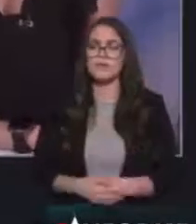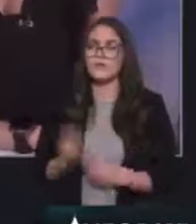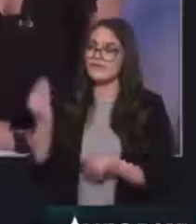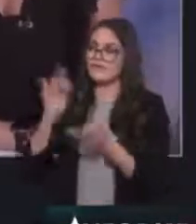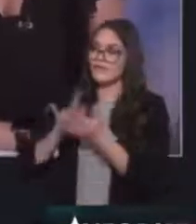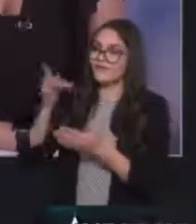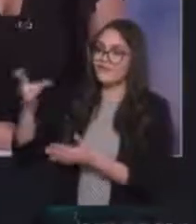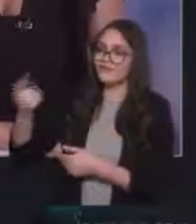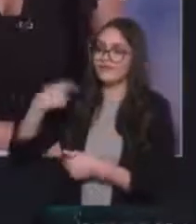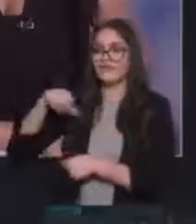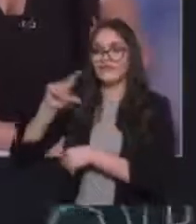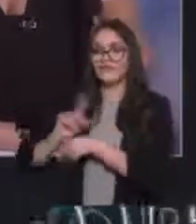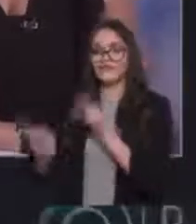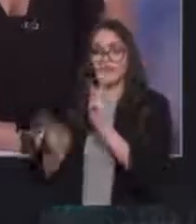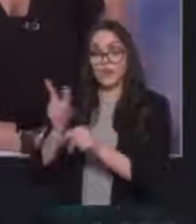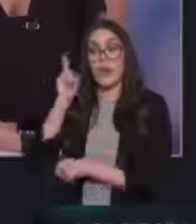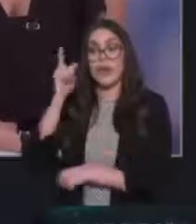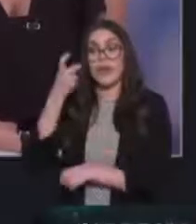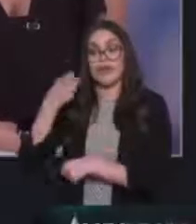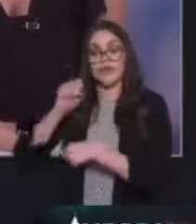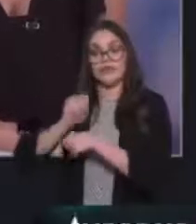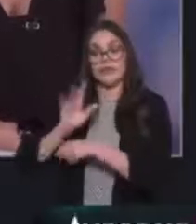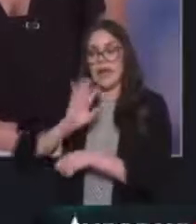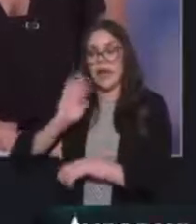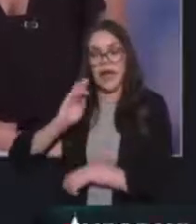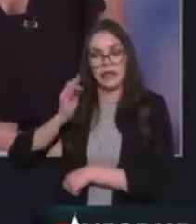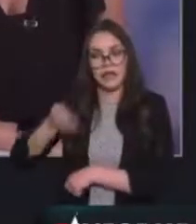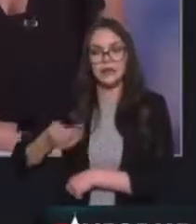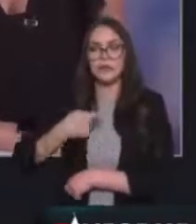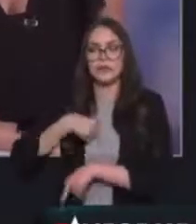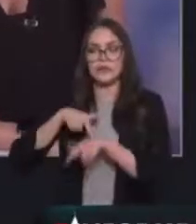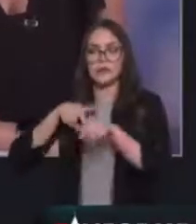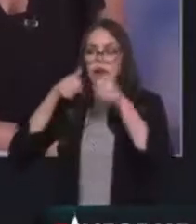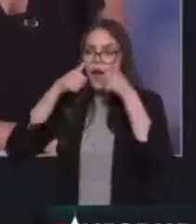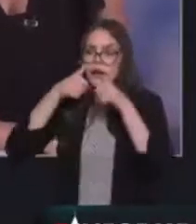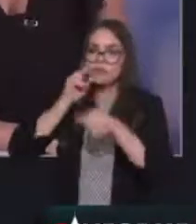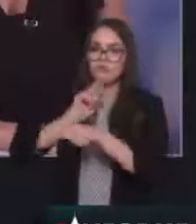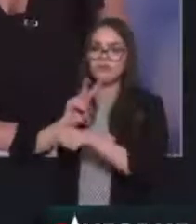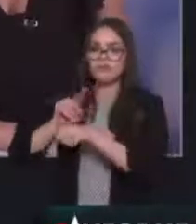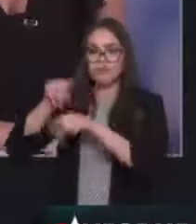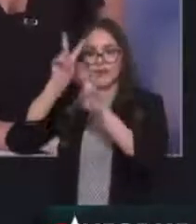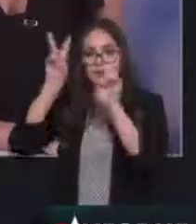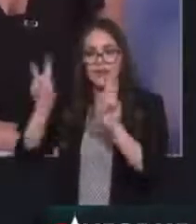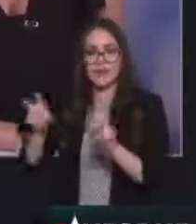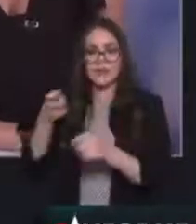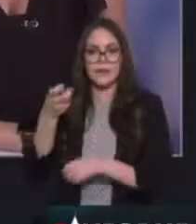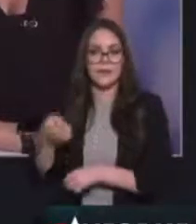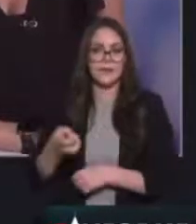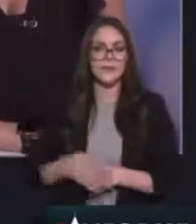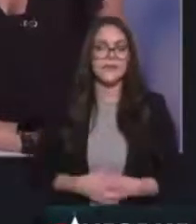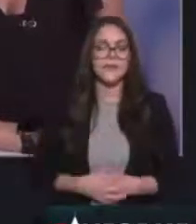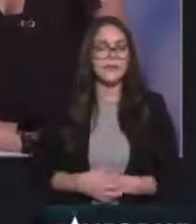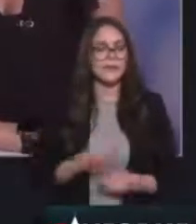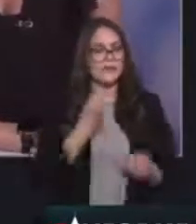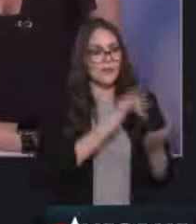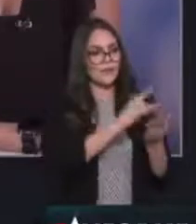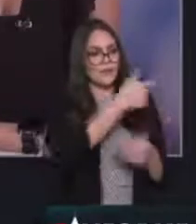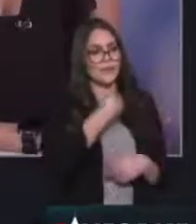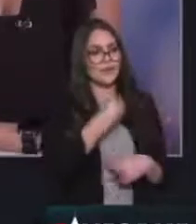ya esta misma semana y pues le vamos a estar dando seguimiento al tema. Muchísimas gracias por la invitación.